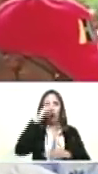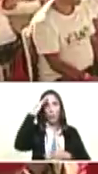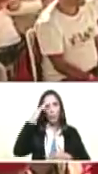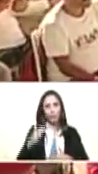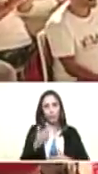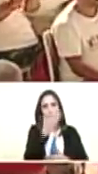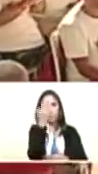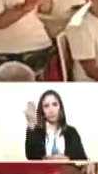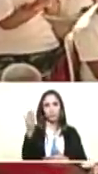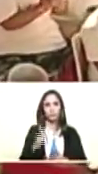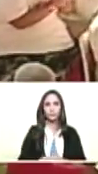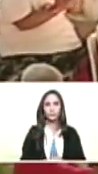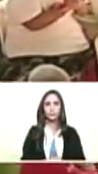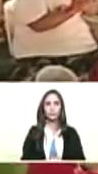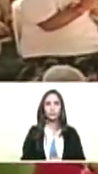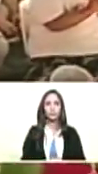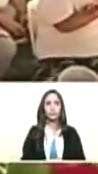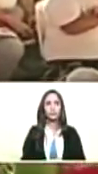Bolivariana.